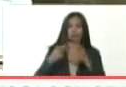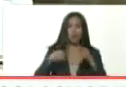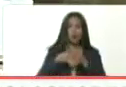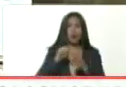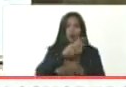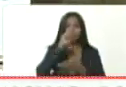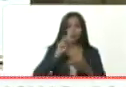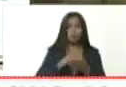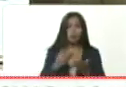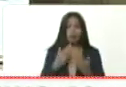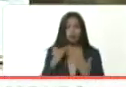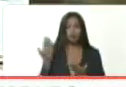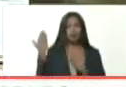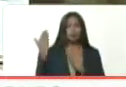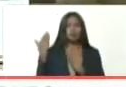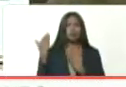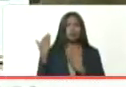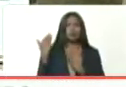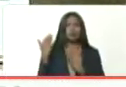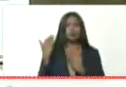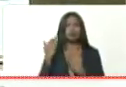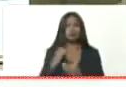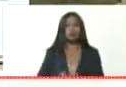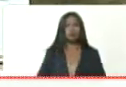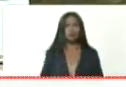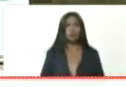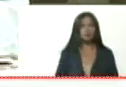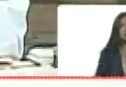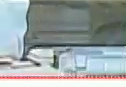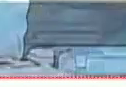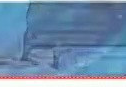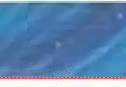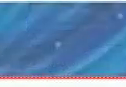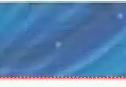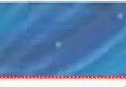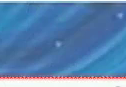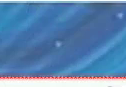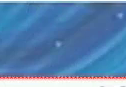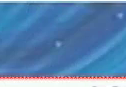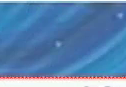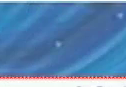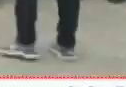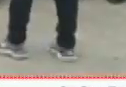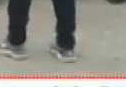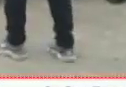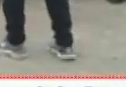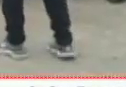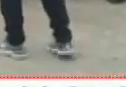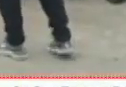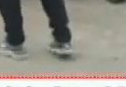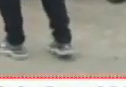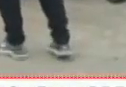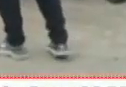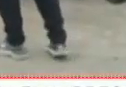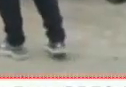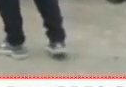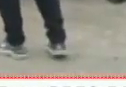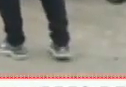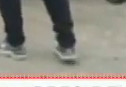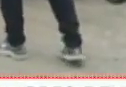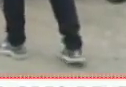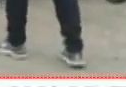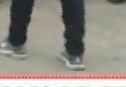nacional adelante gobernador rodolfo marco torres compañero venezuela heroica aquí estamos